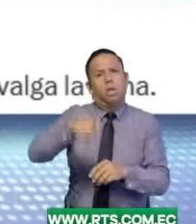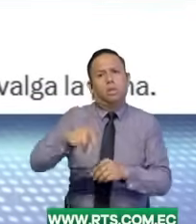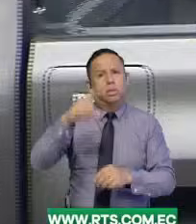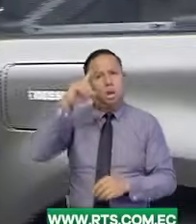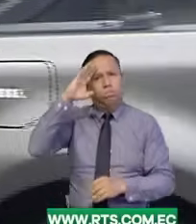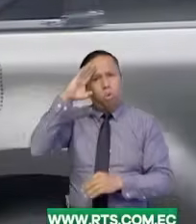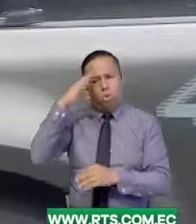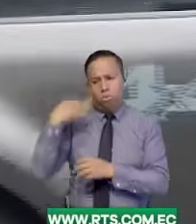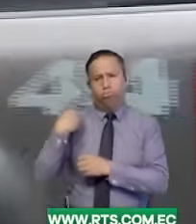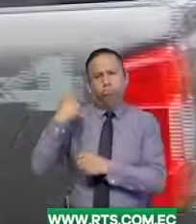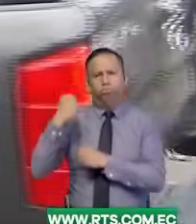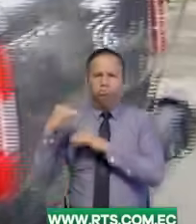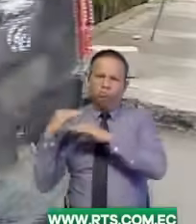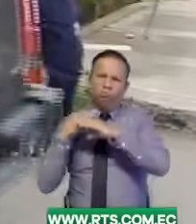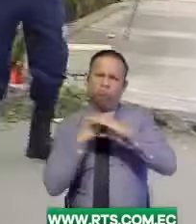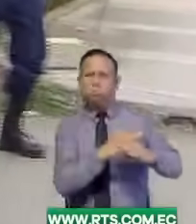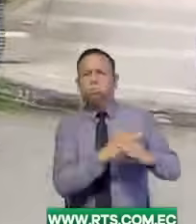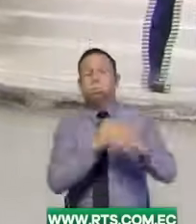orden.